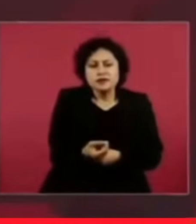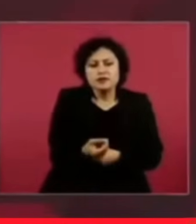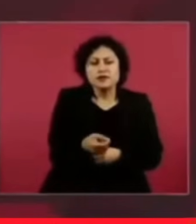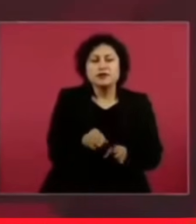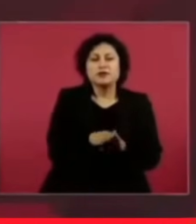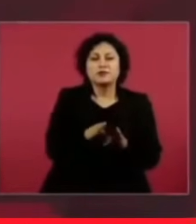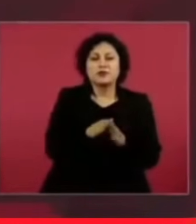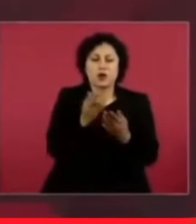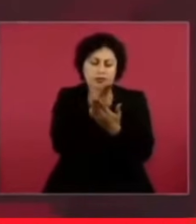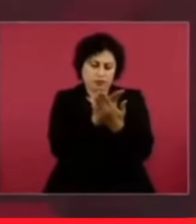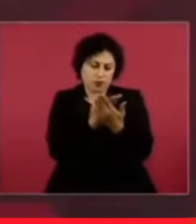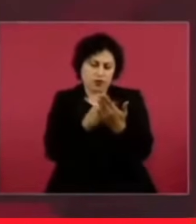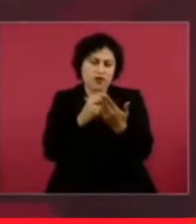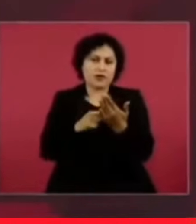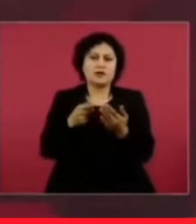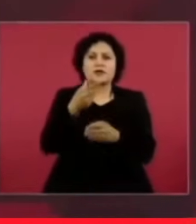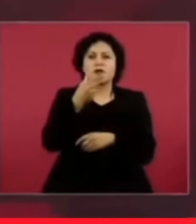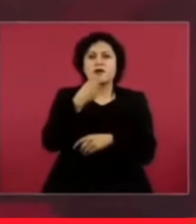acá?